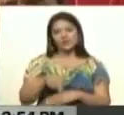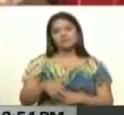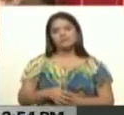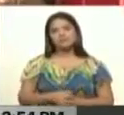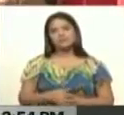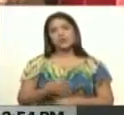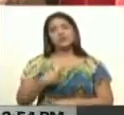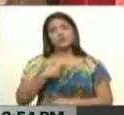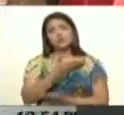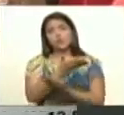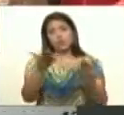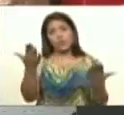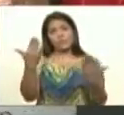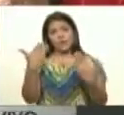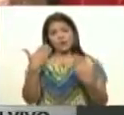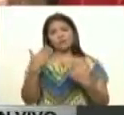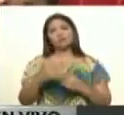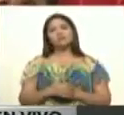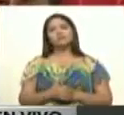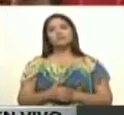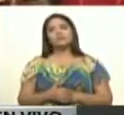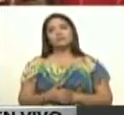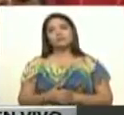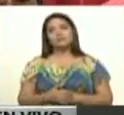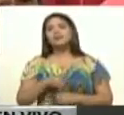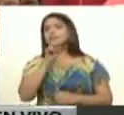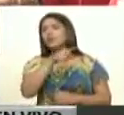Yo cuento con todos ustedes, ¡cuento!